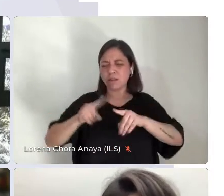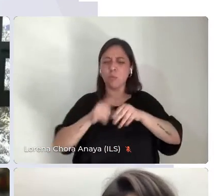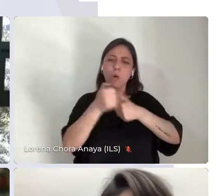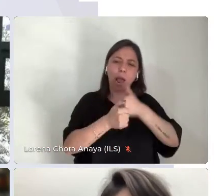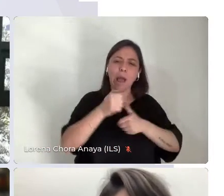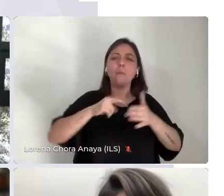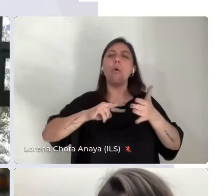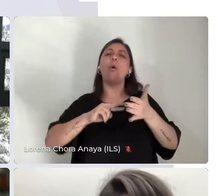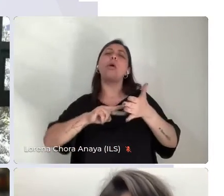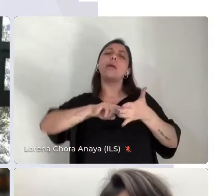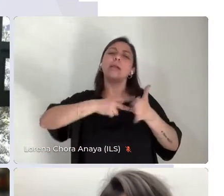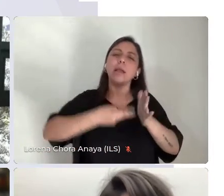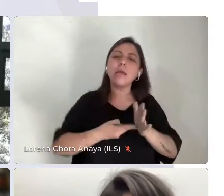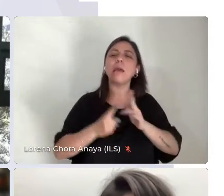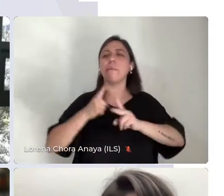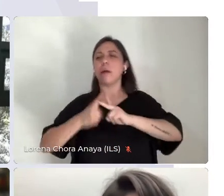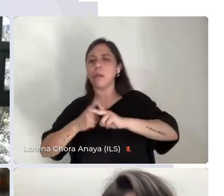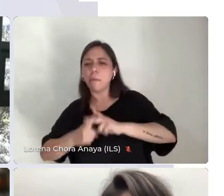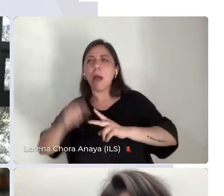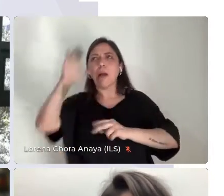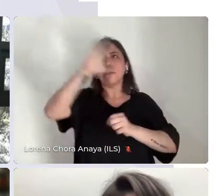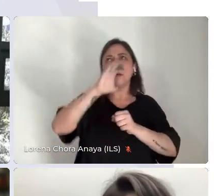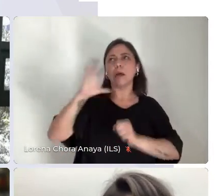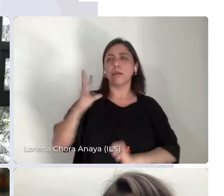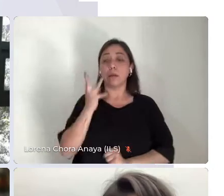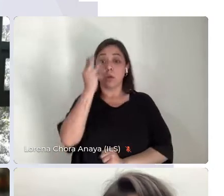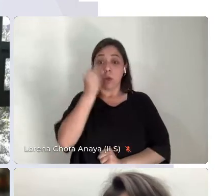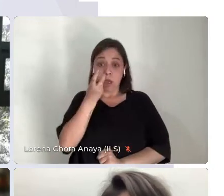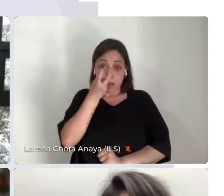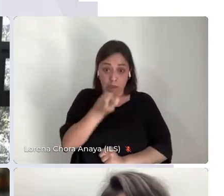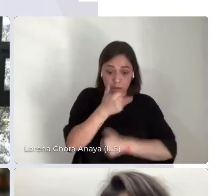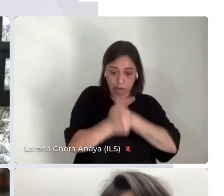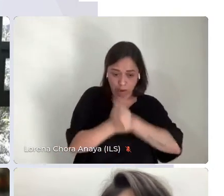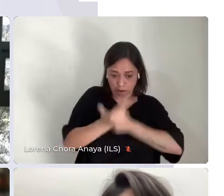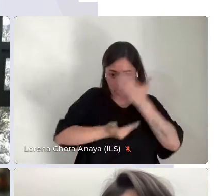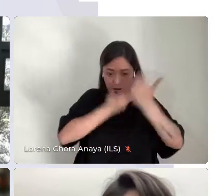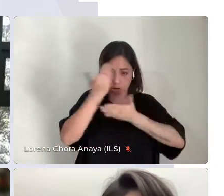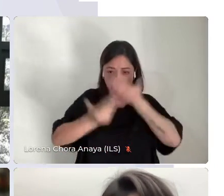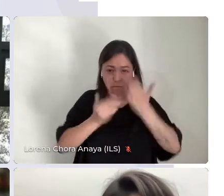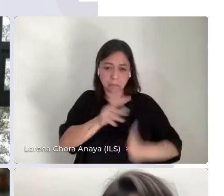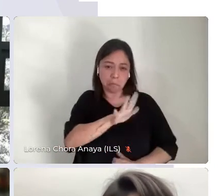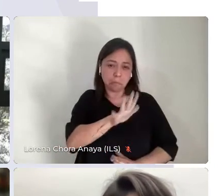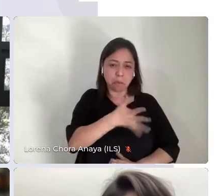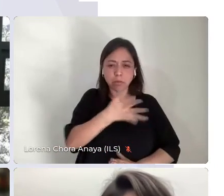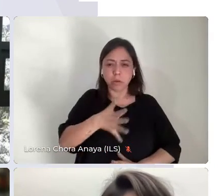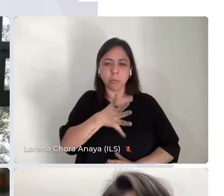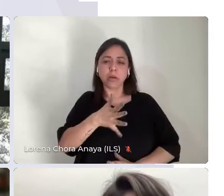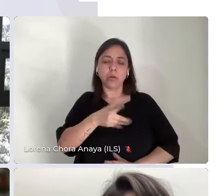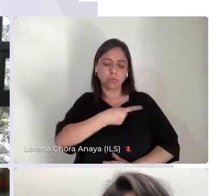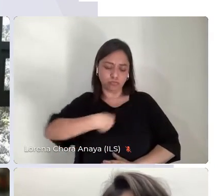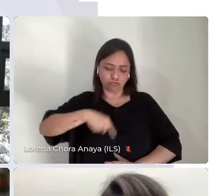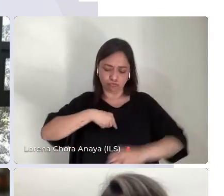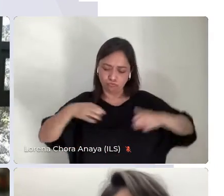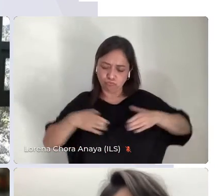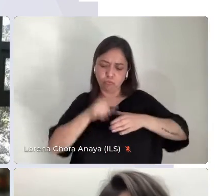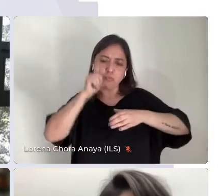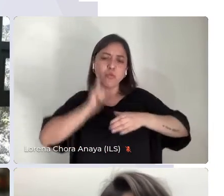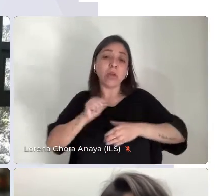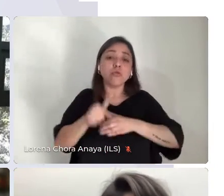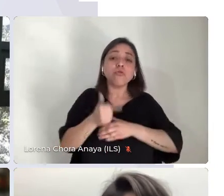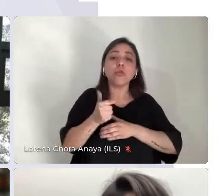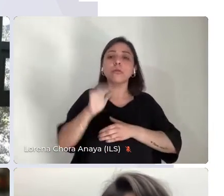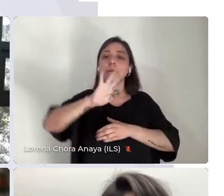ingeniería, matemática, ciencias y tecnología, representamos en promedio un 12%. Entonces, conectamos con